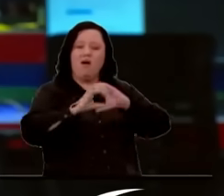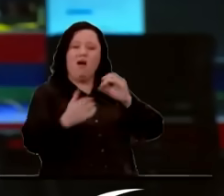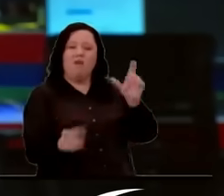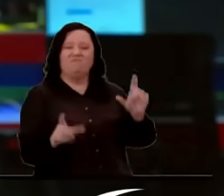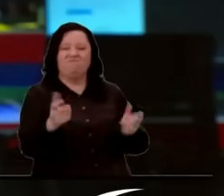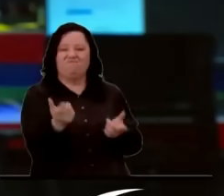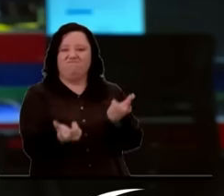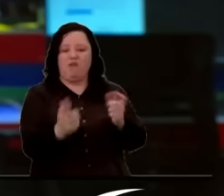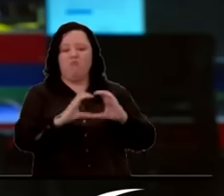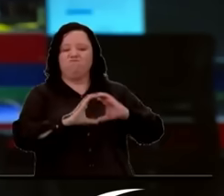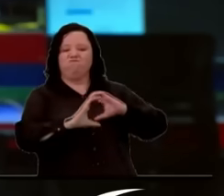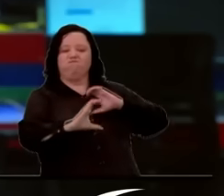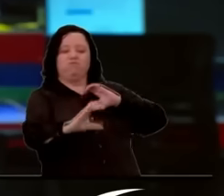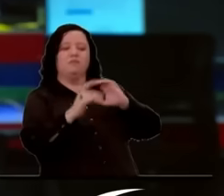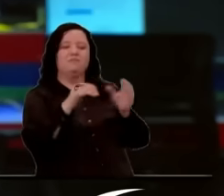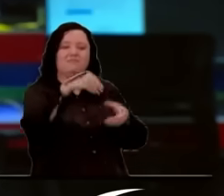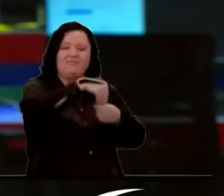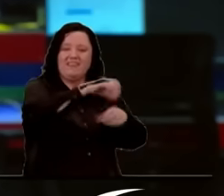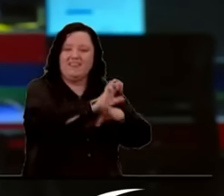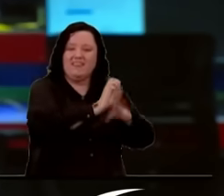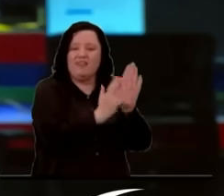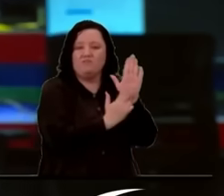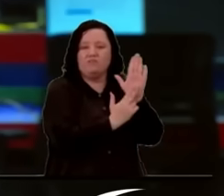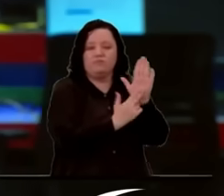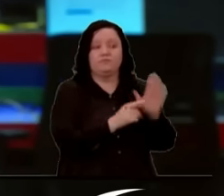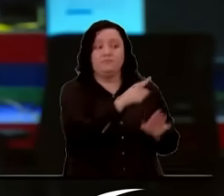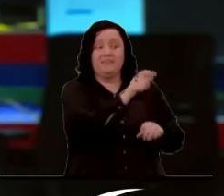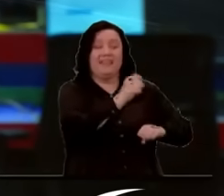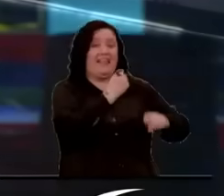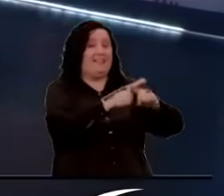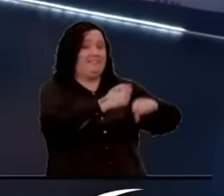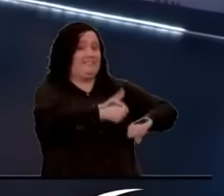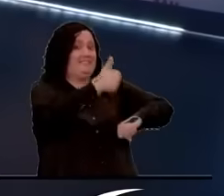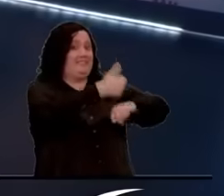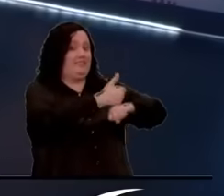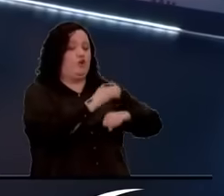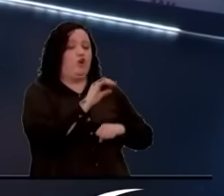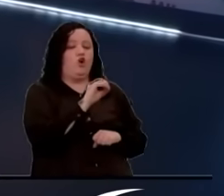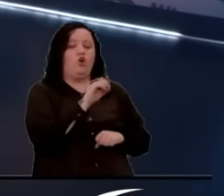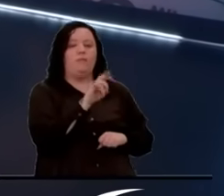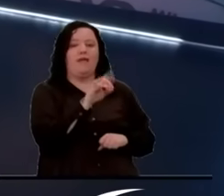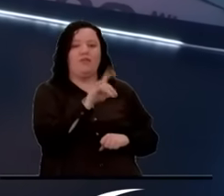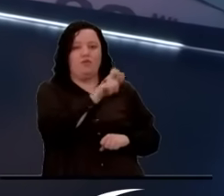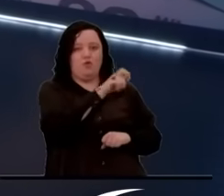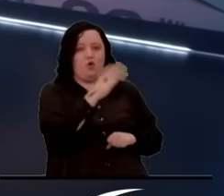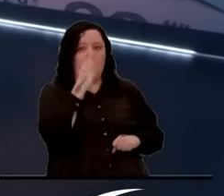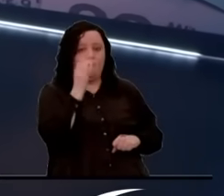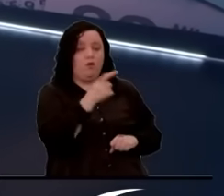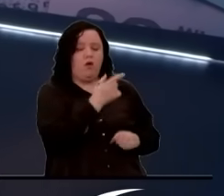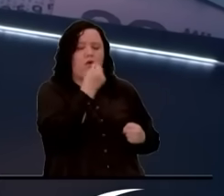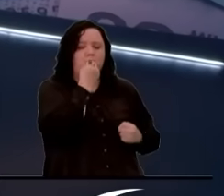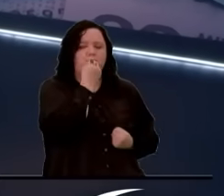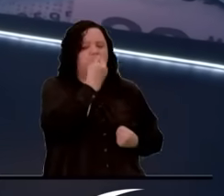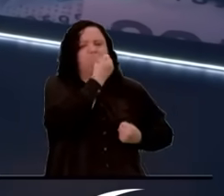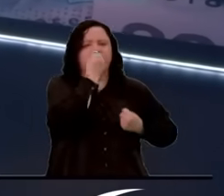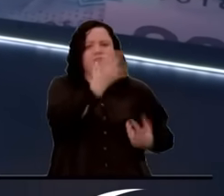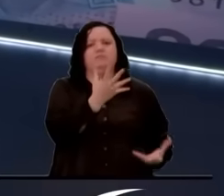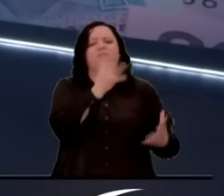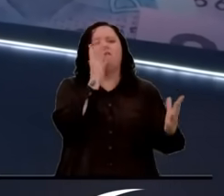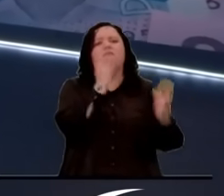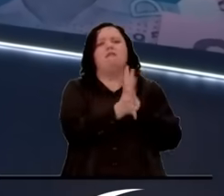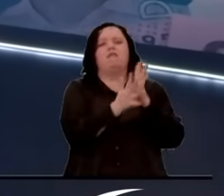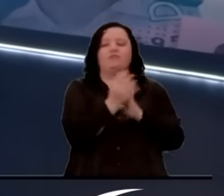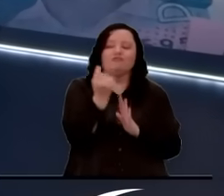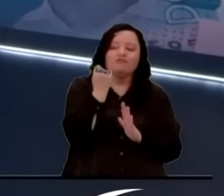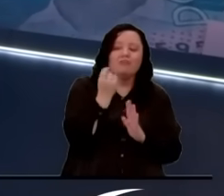la gestión del riesgo. Hoy, Olmedo López, exdirector de la Unidad Nacional para la Gestión del Riesgo, rompió su silencio y se pronunció en las